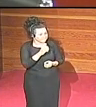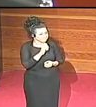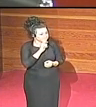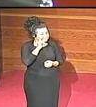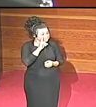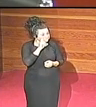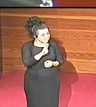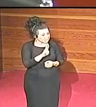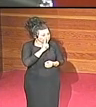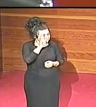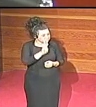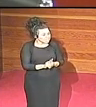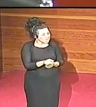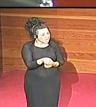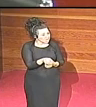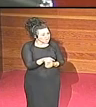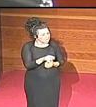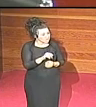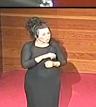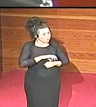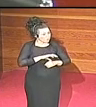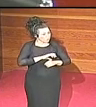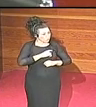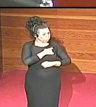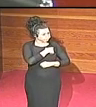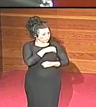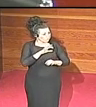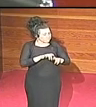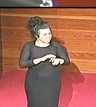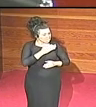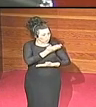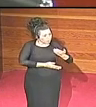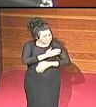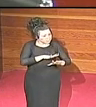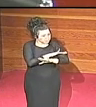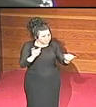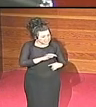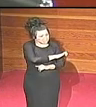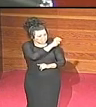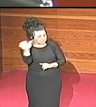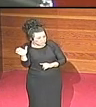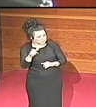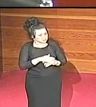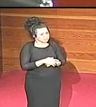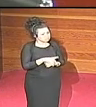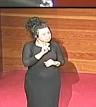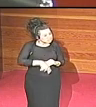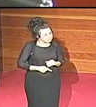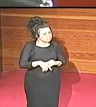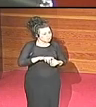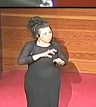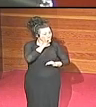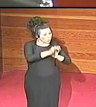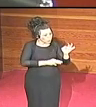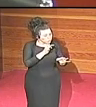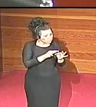Asesor de la Oficina Regional de Cooperación y Paz en Europako kidea da, eta European Council on Foreign Relations erakundeak